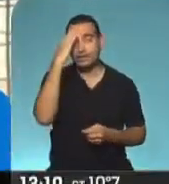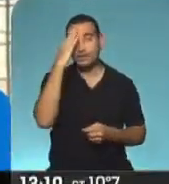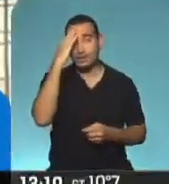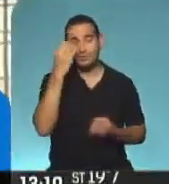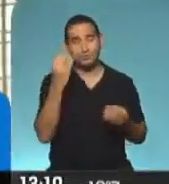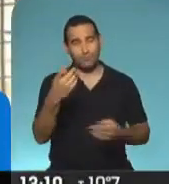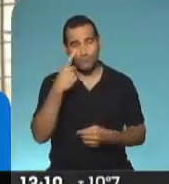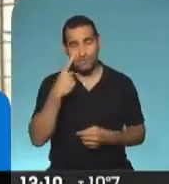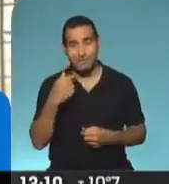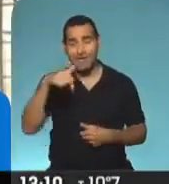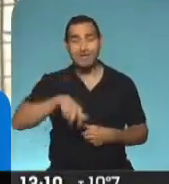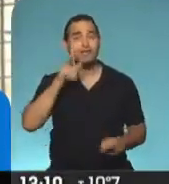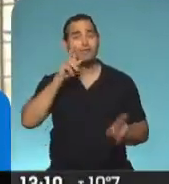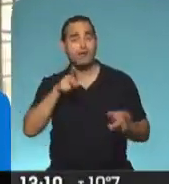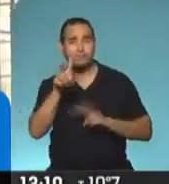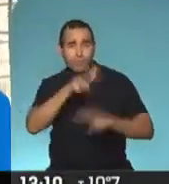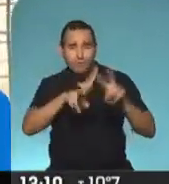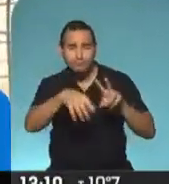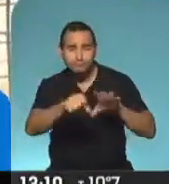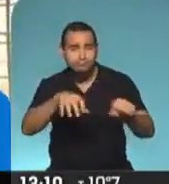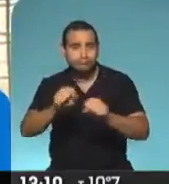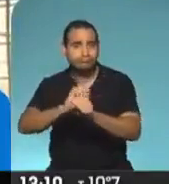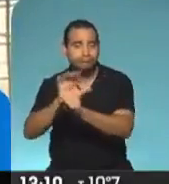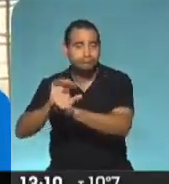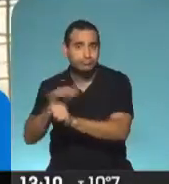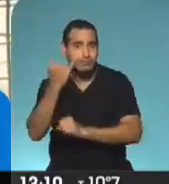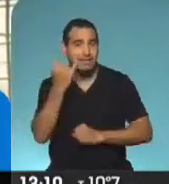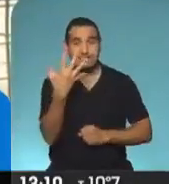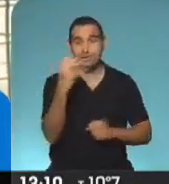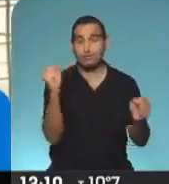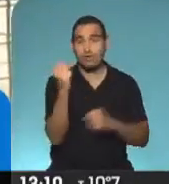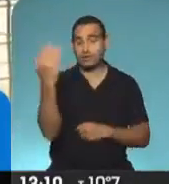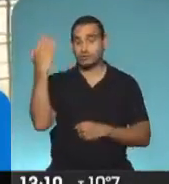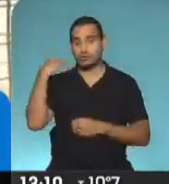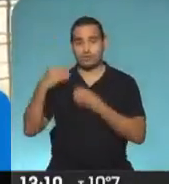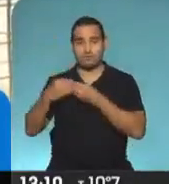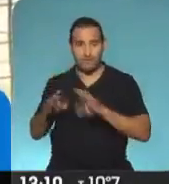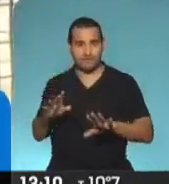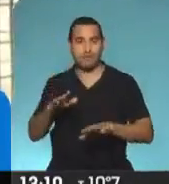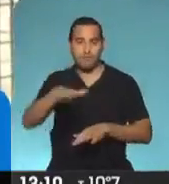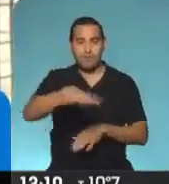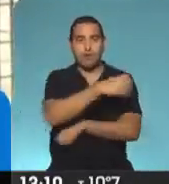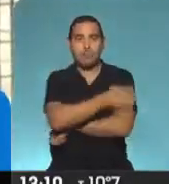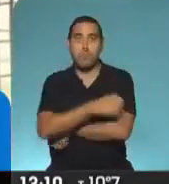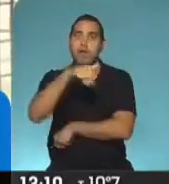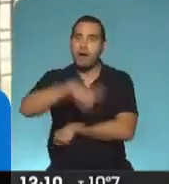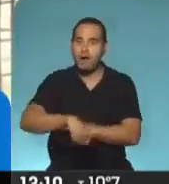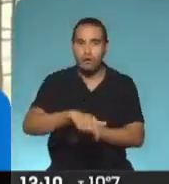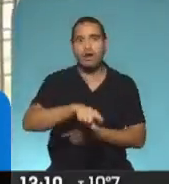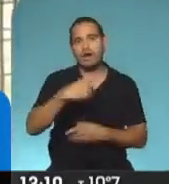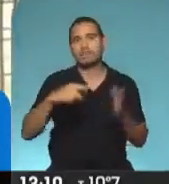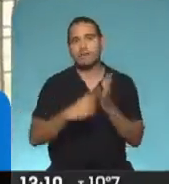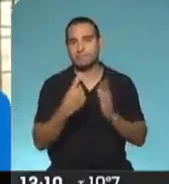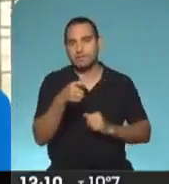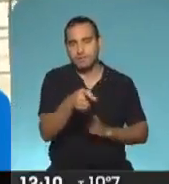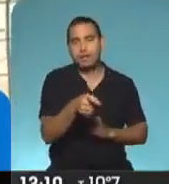Alejandro, buen día. Este operativo Detectar se comenzó a realizar el 5 de mayo en barrios vulnerables y ahora se está realizando en Capital,